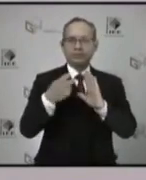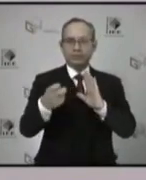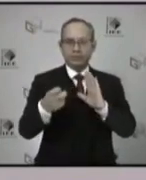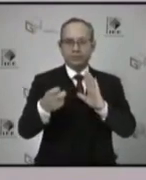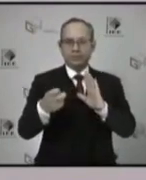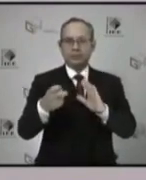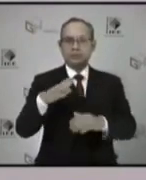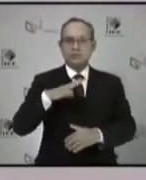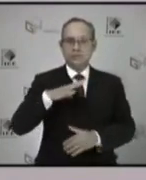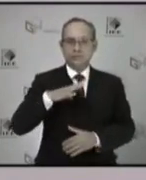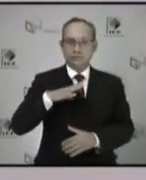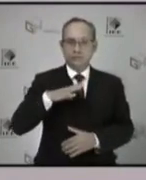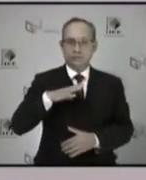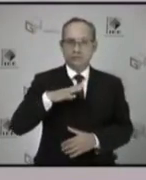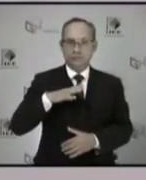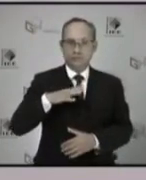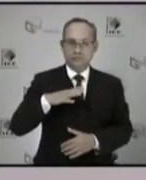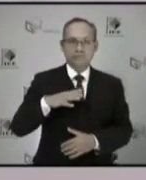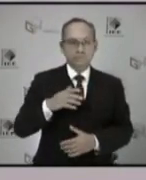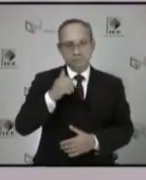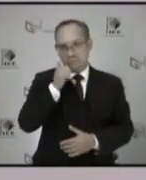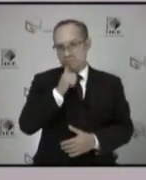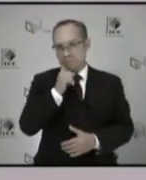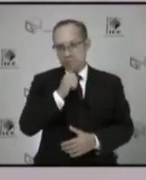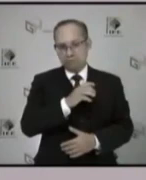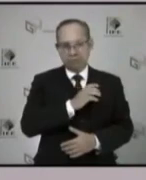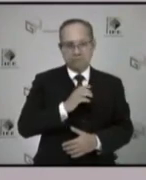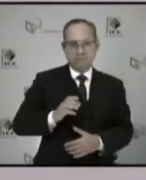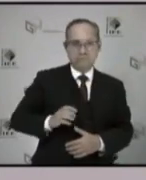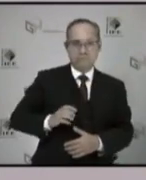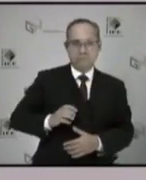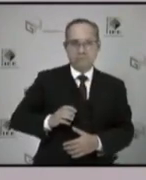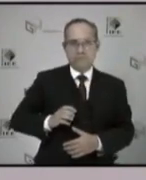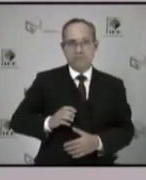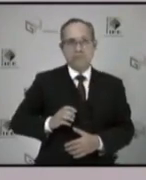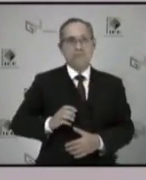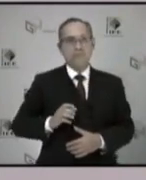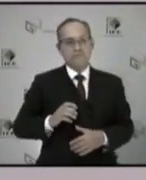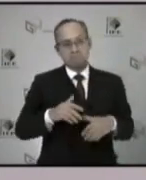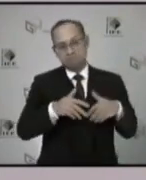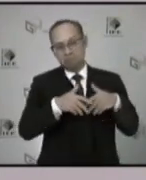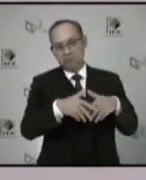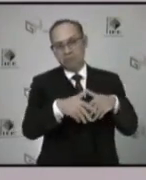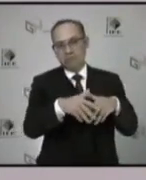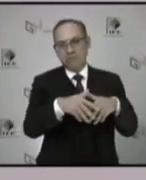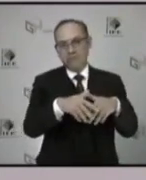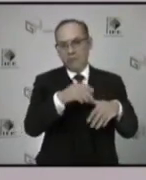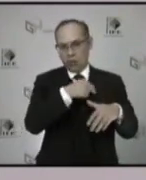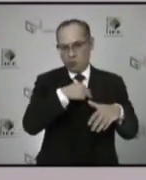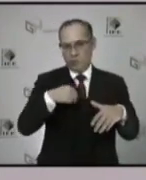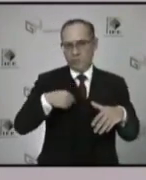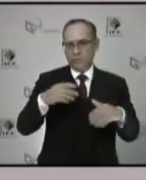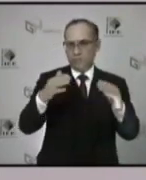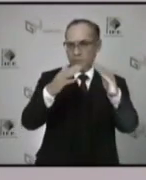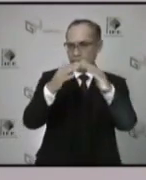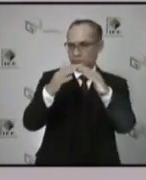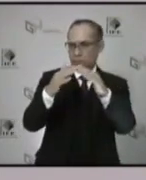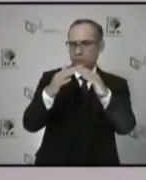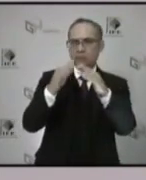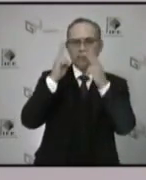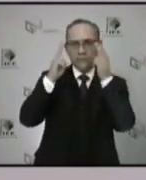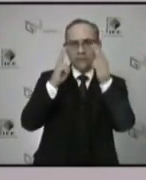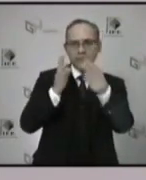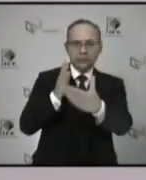electoral, habemos candidatos que acudimos a las casas a visitar a la gente de